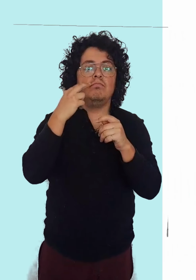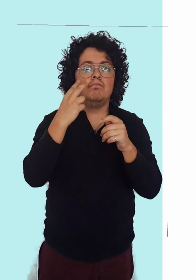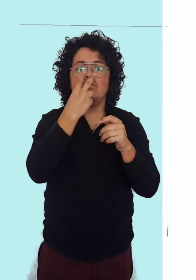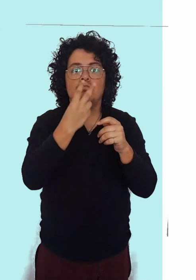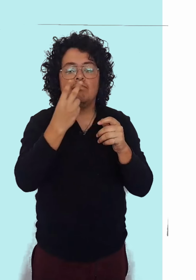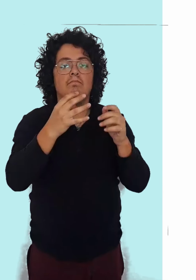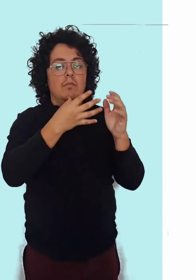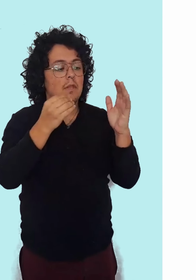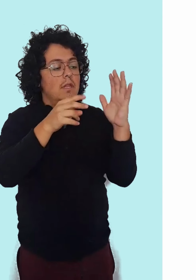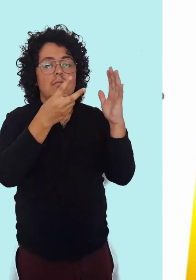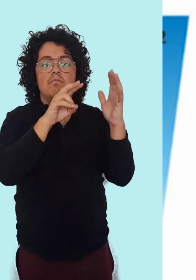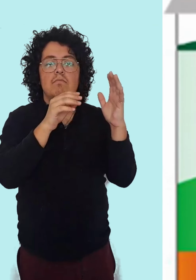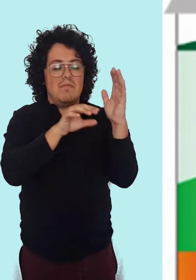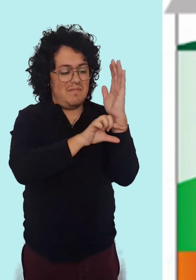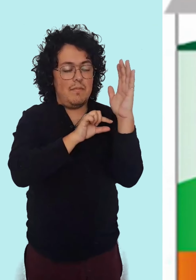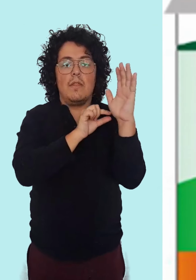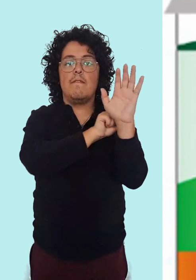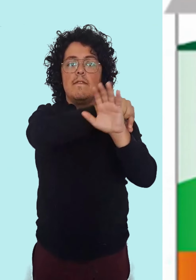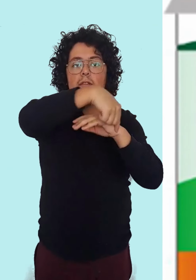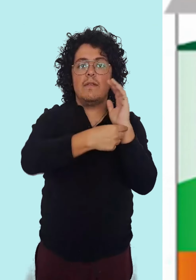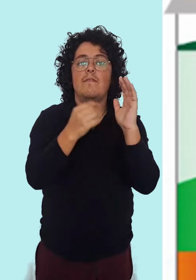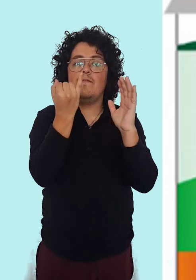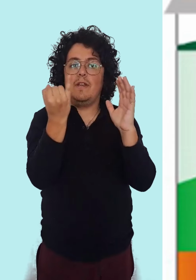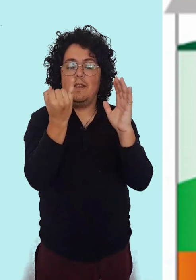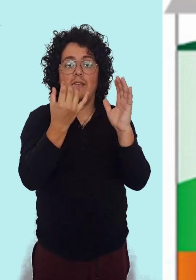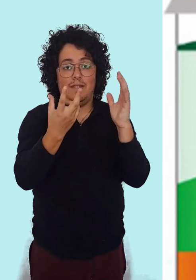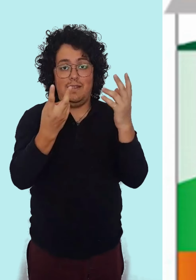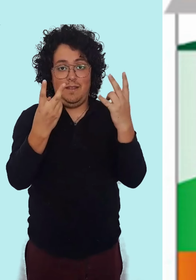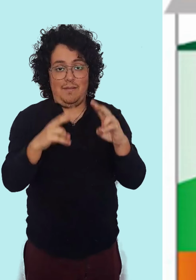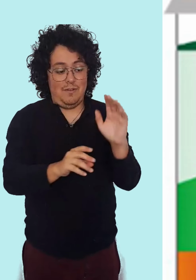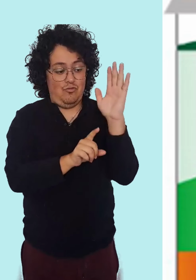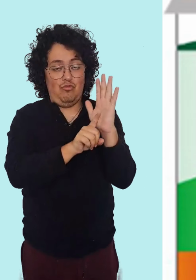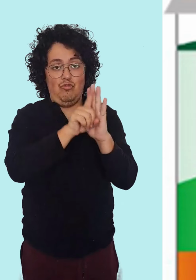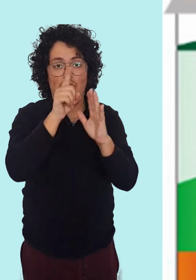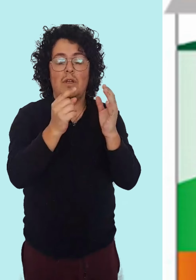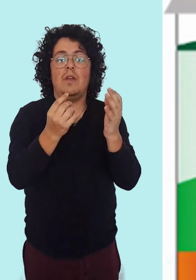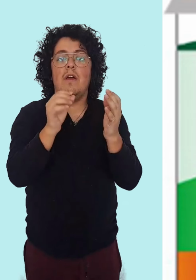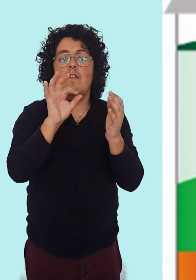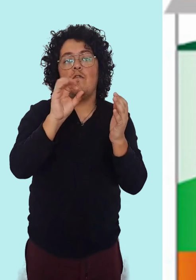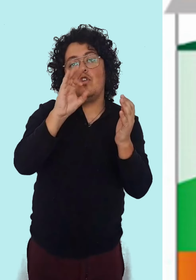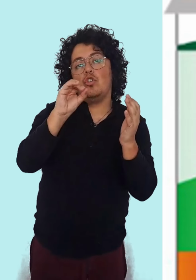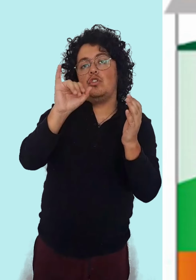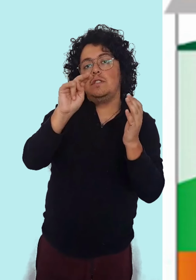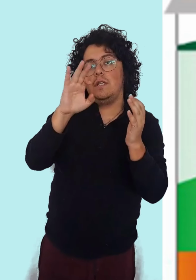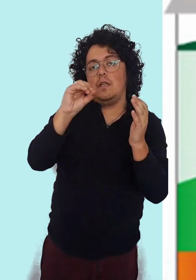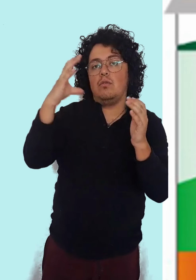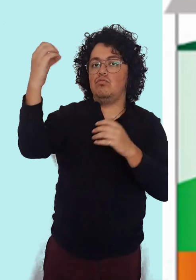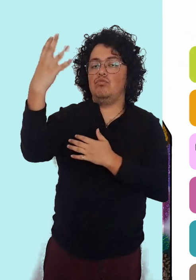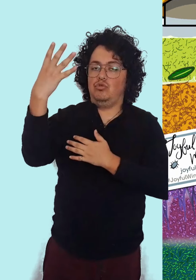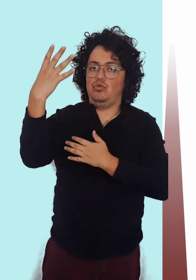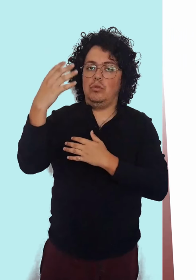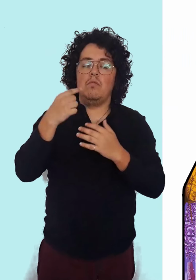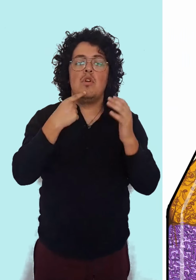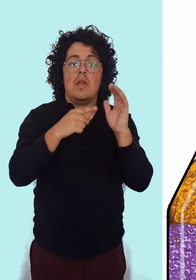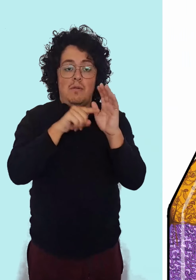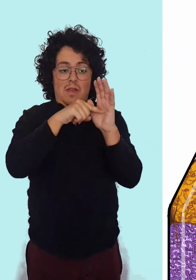tres zonas principales. La zona aerobia se encuentra en la parte superior de la columna y es donde se oxidan los elementos, se